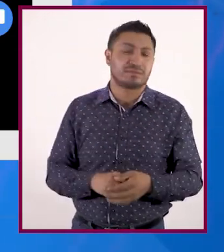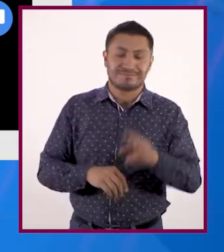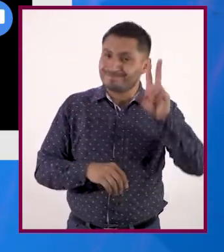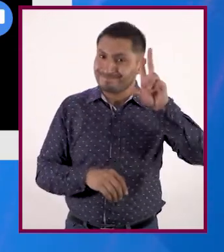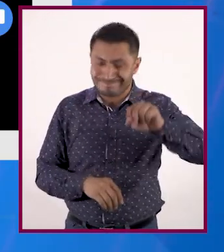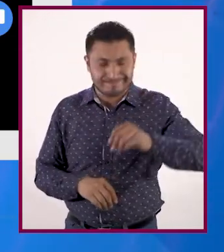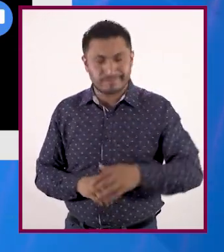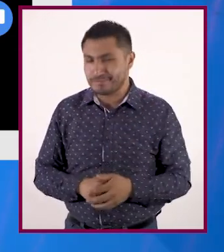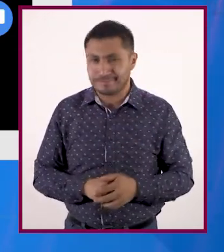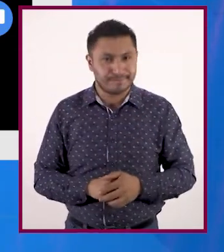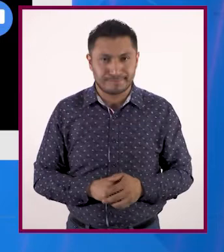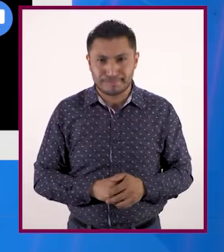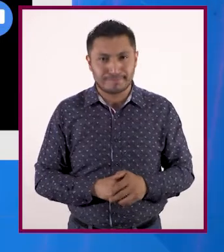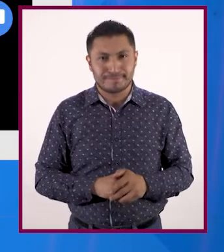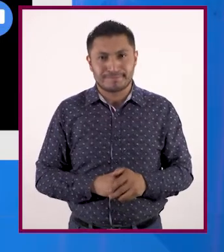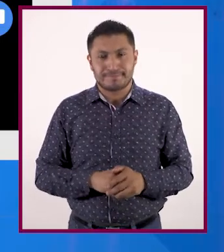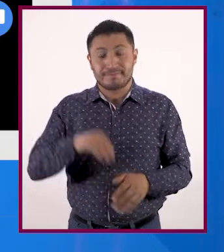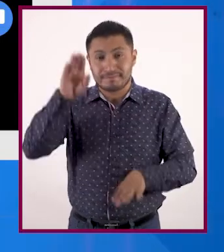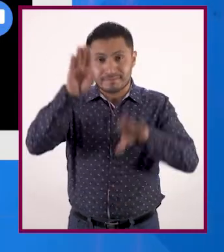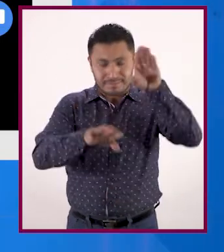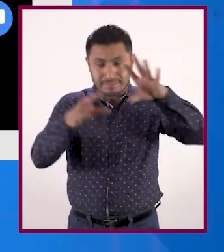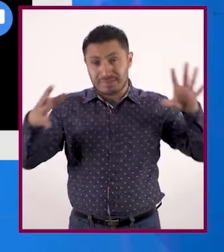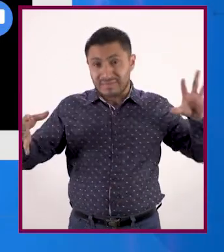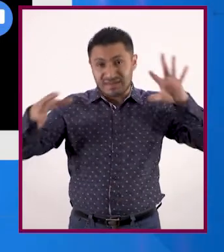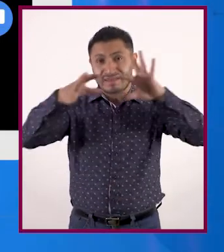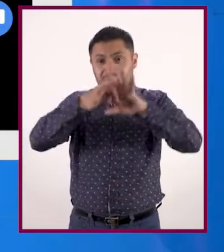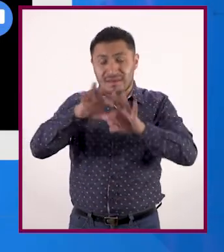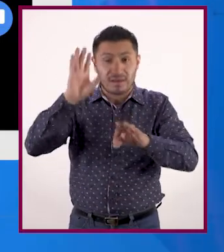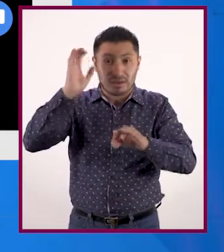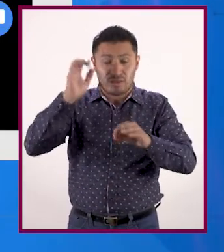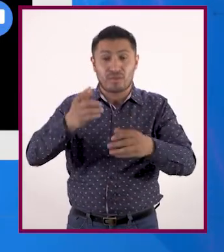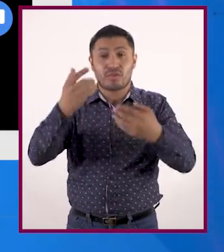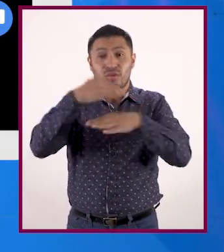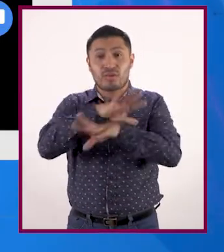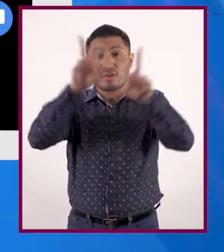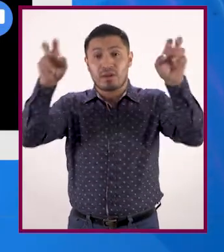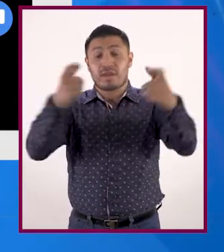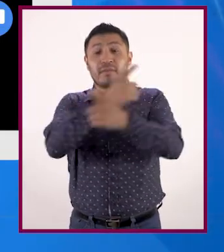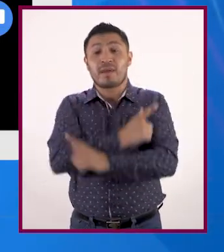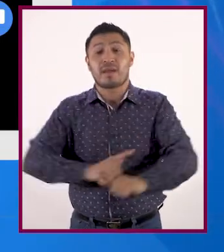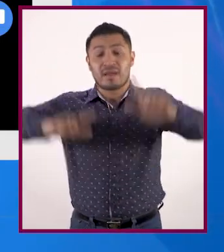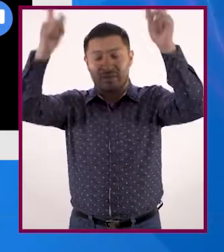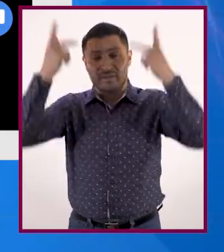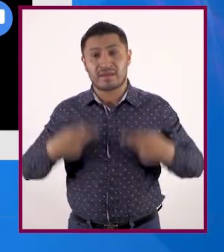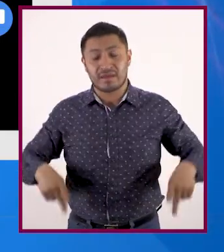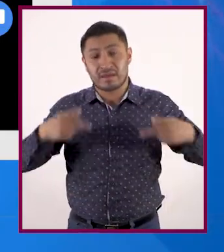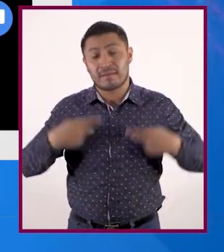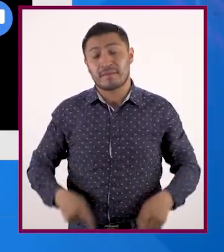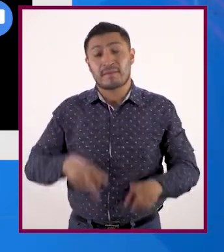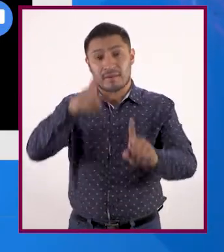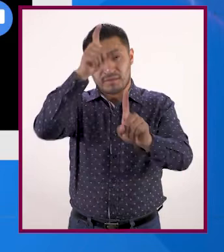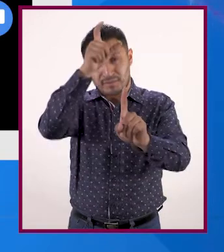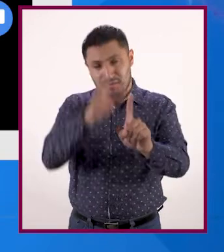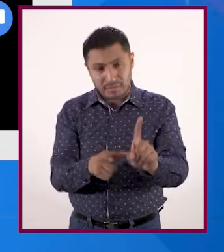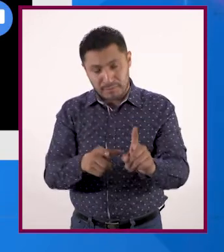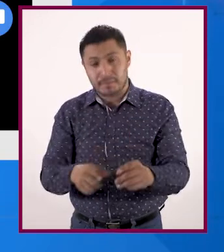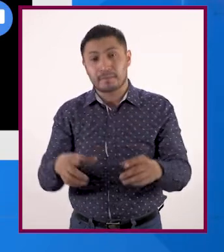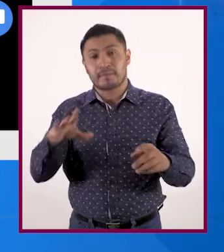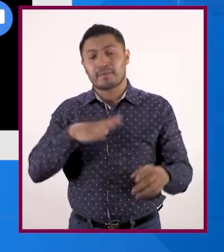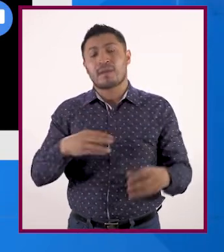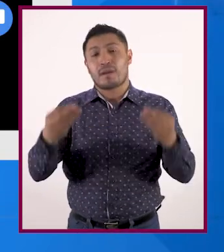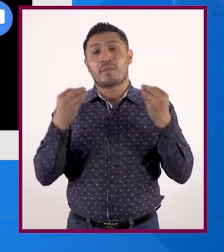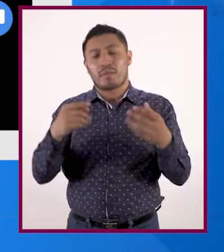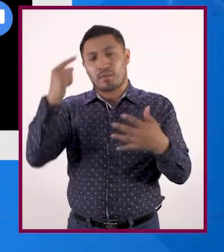han llegado momento construyen cuando tiene que ver precisamente con las libertades del individuo ahí ha habido muchos puntos de